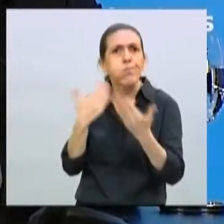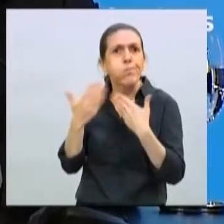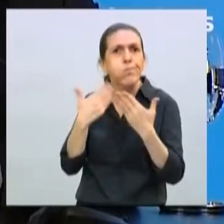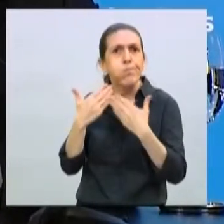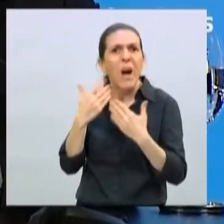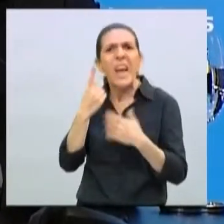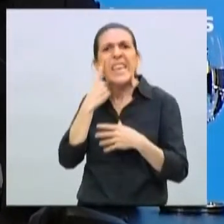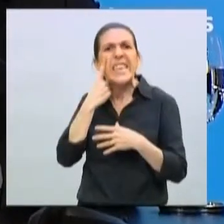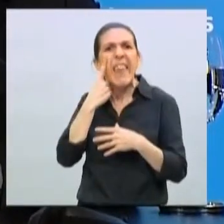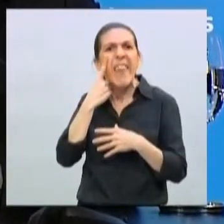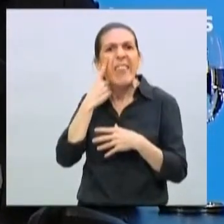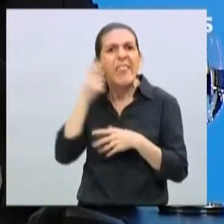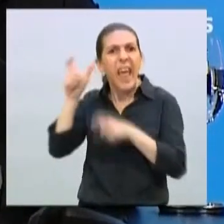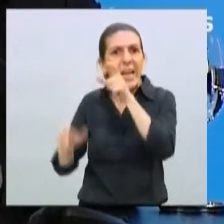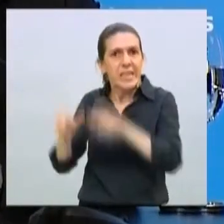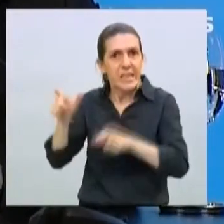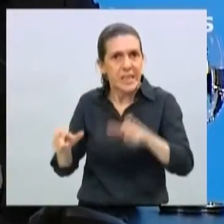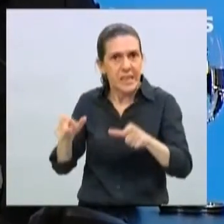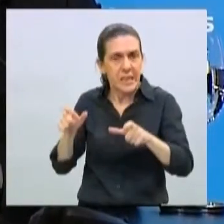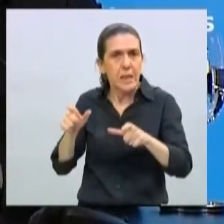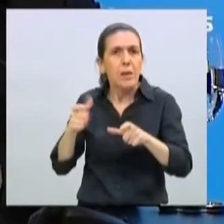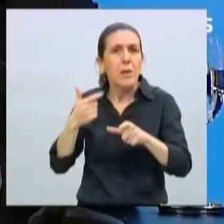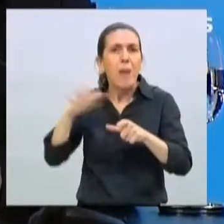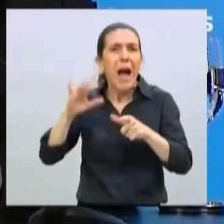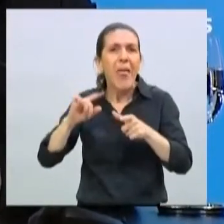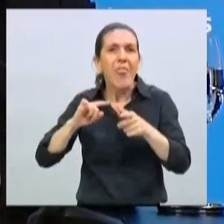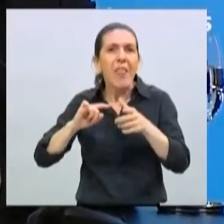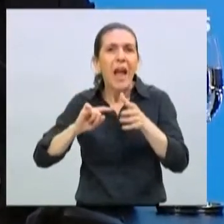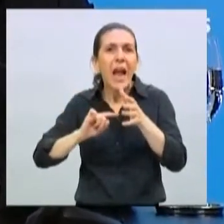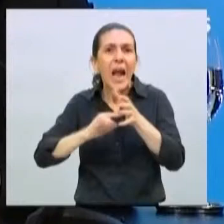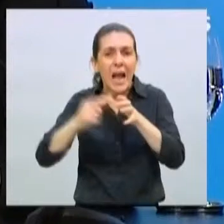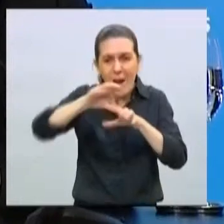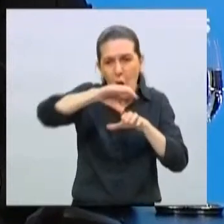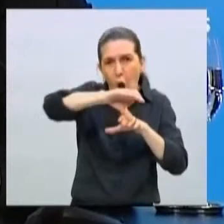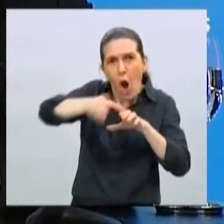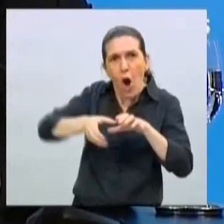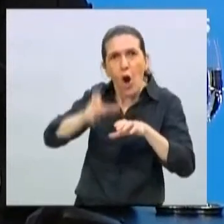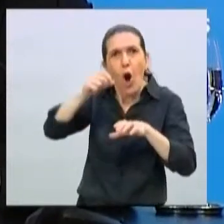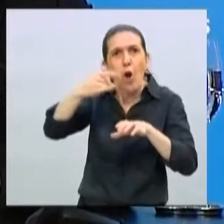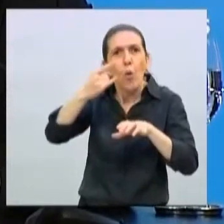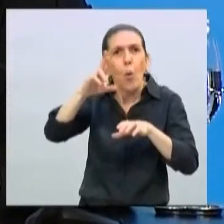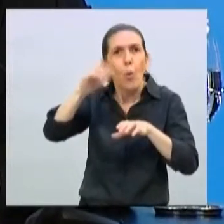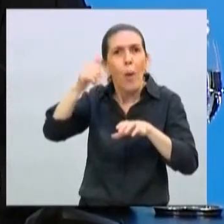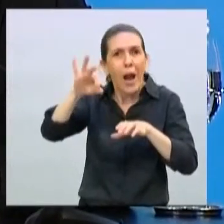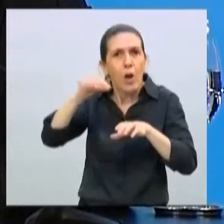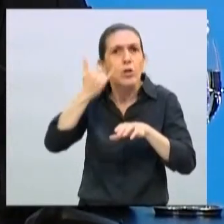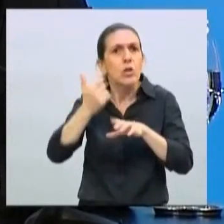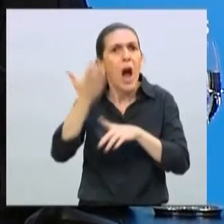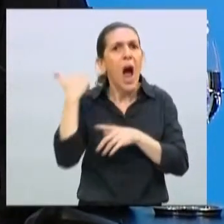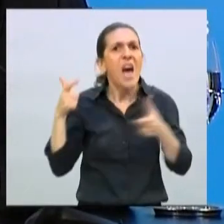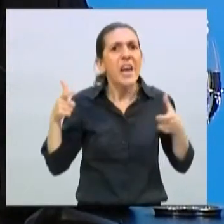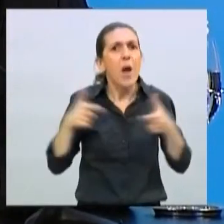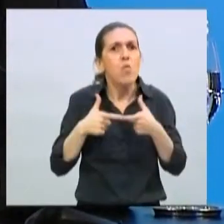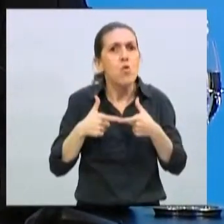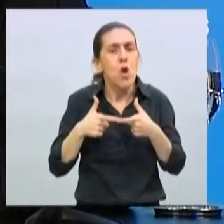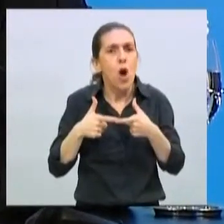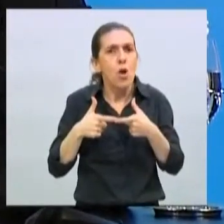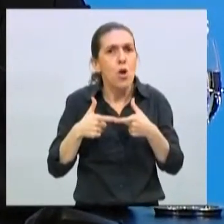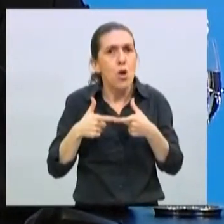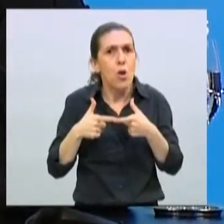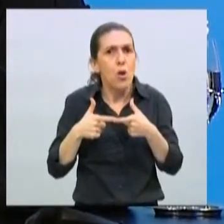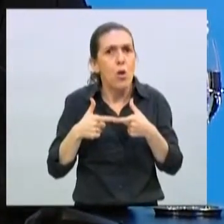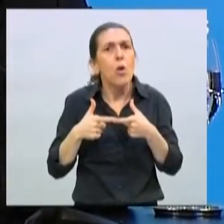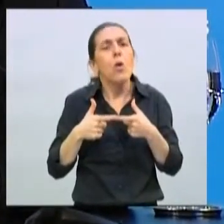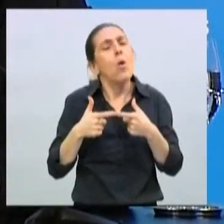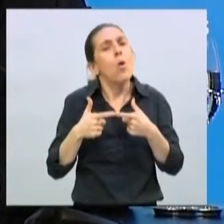los intendentes, sobre todo el conurbano. Habíamos tenido reunión aquí con